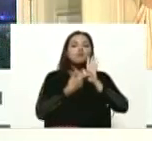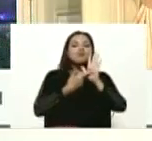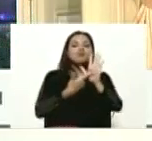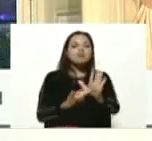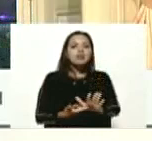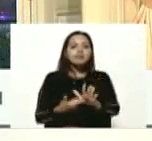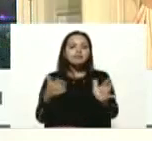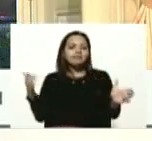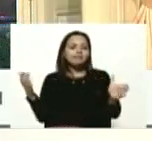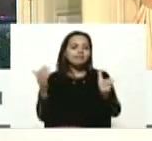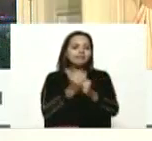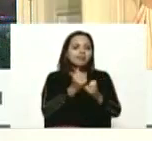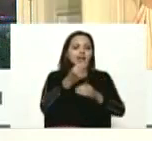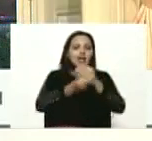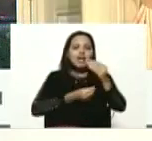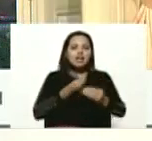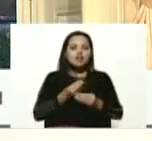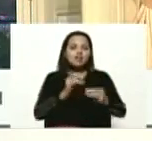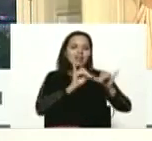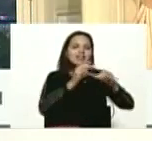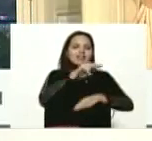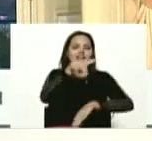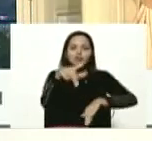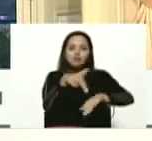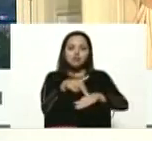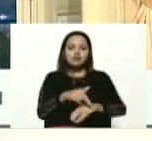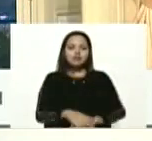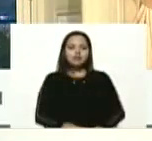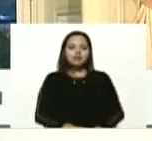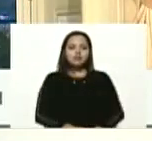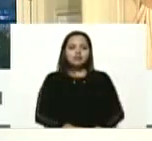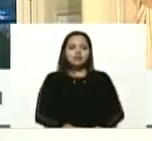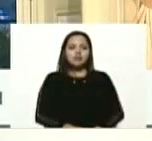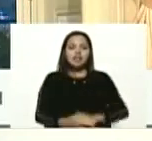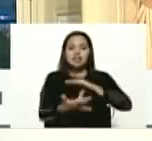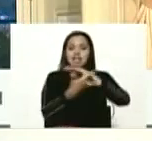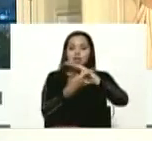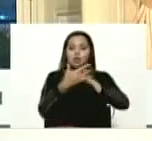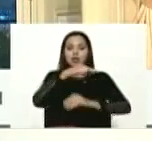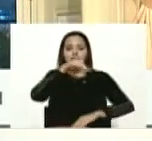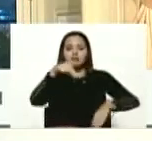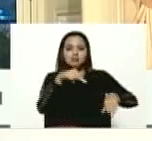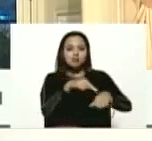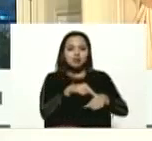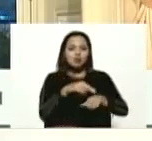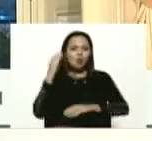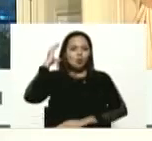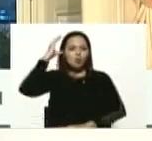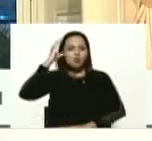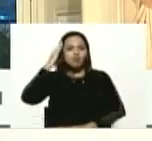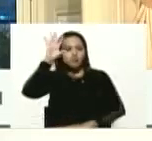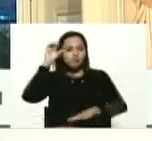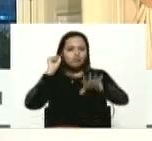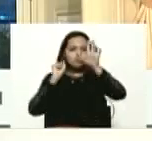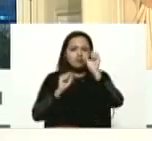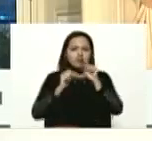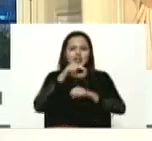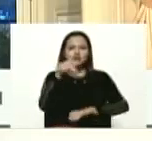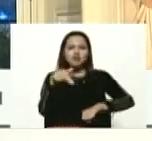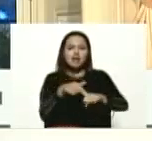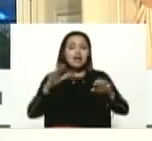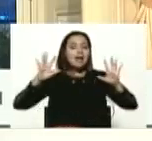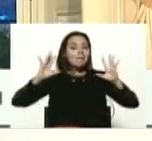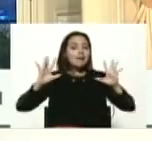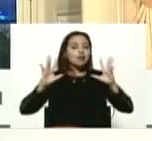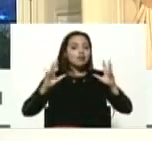los logros hechos con ingeniería nacional, con tecnología nacional, con conocimiento nacional, con las manos